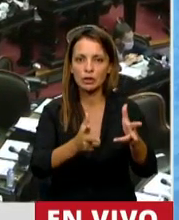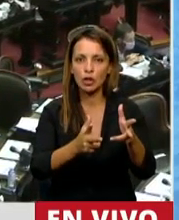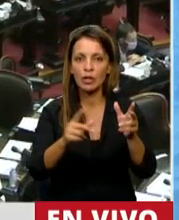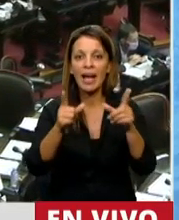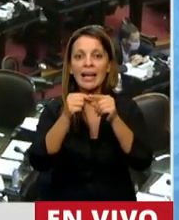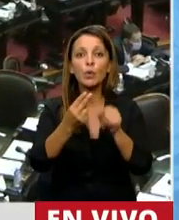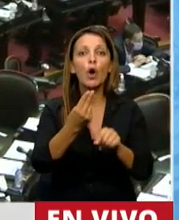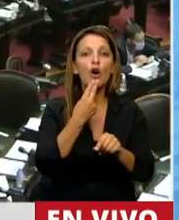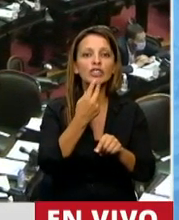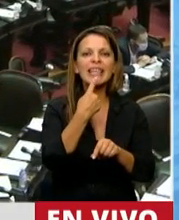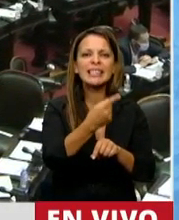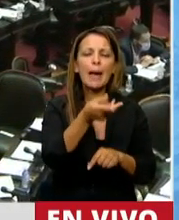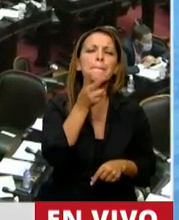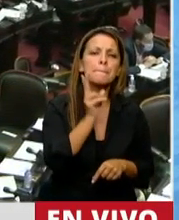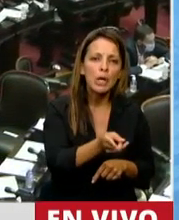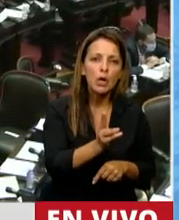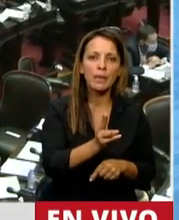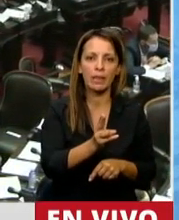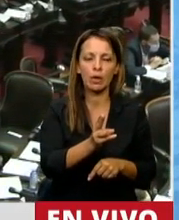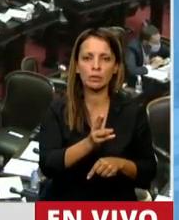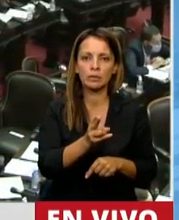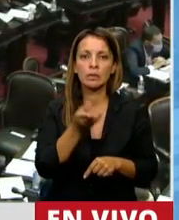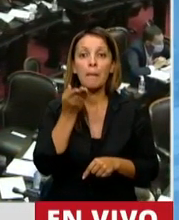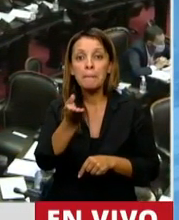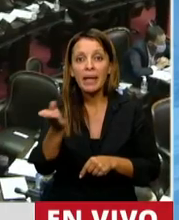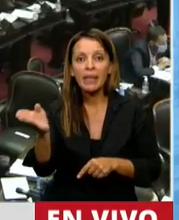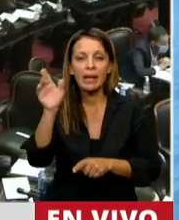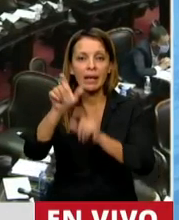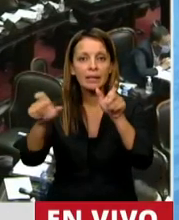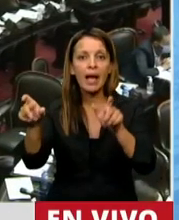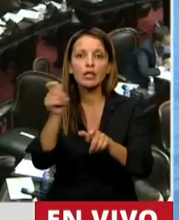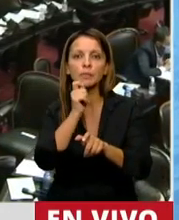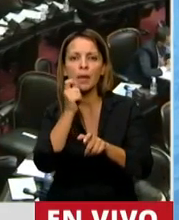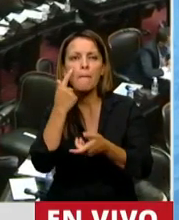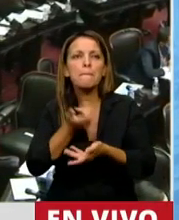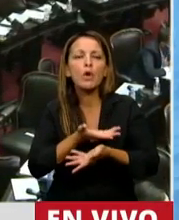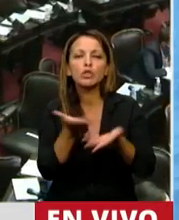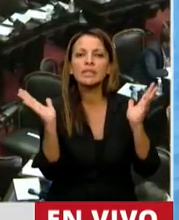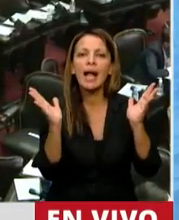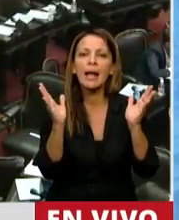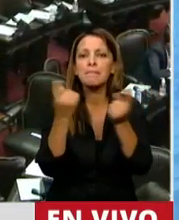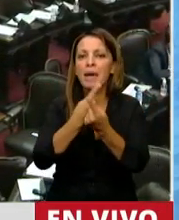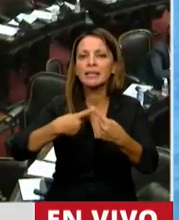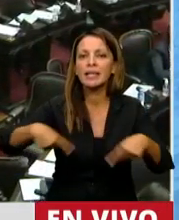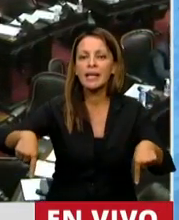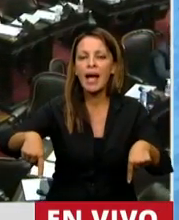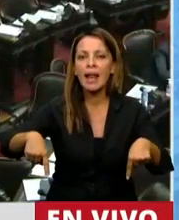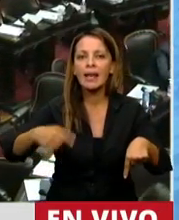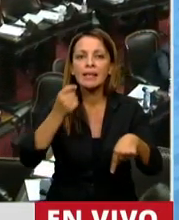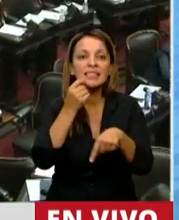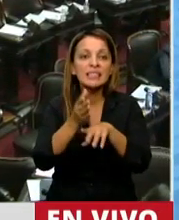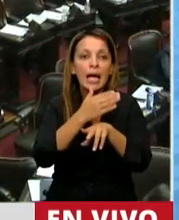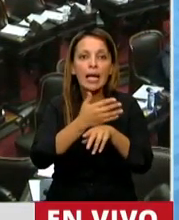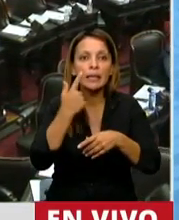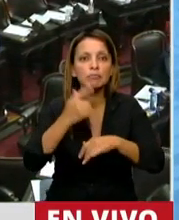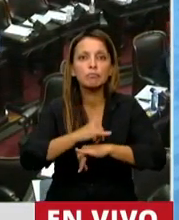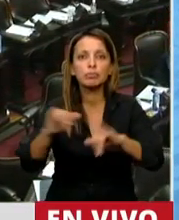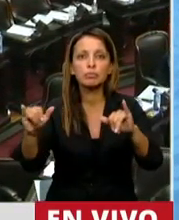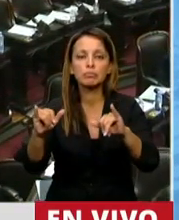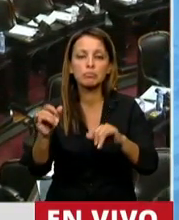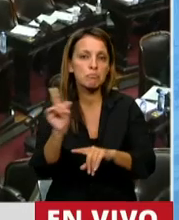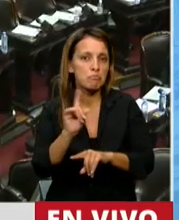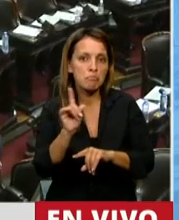prohíbe expresamente que se le exija a los periodistas exhibir material que no haya sido publicado o que quieran tener